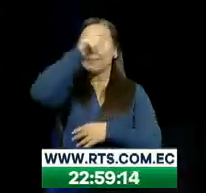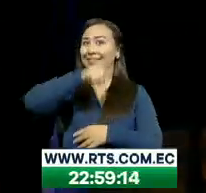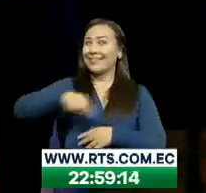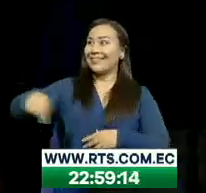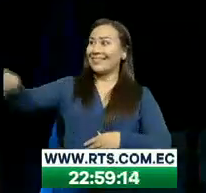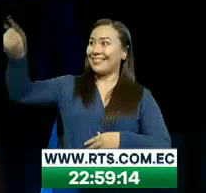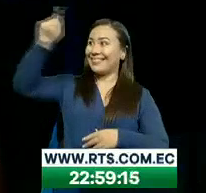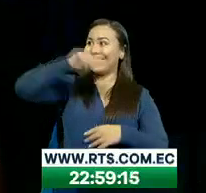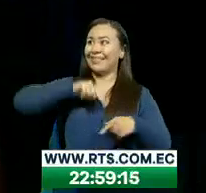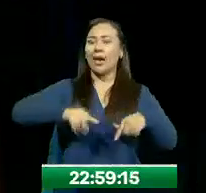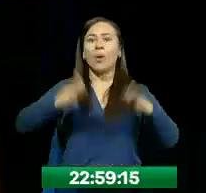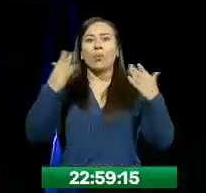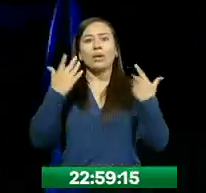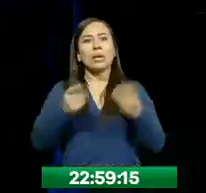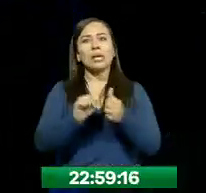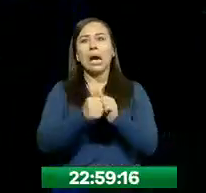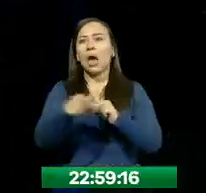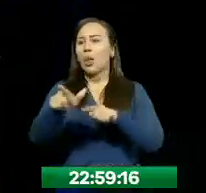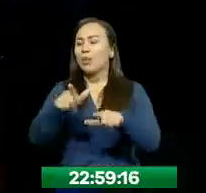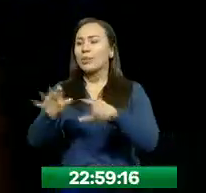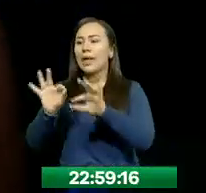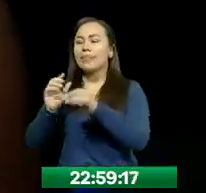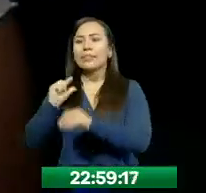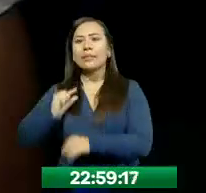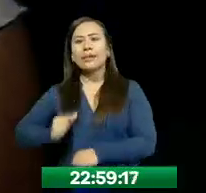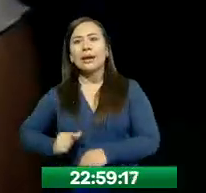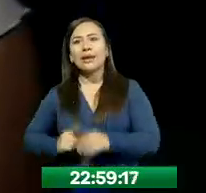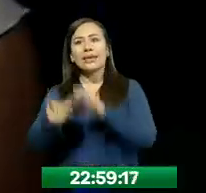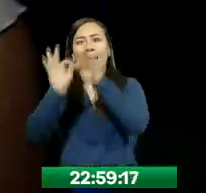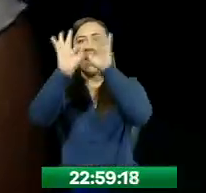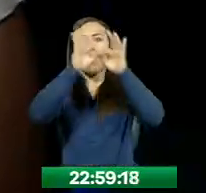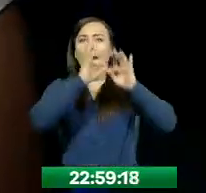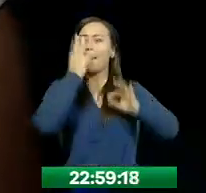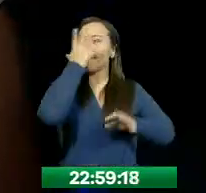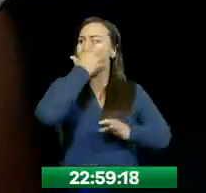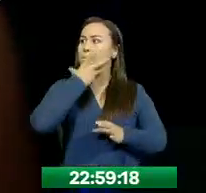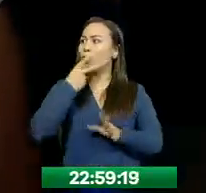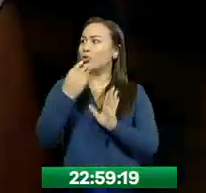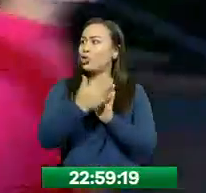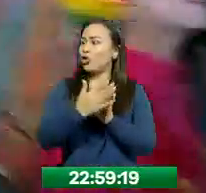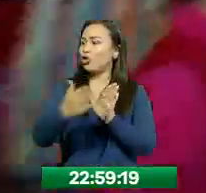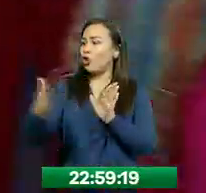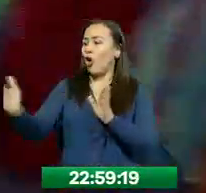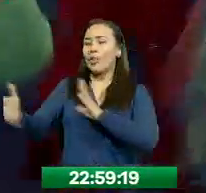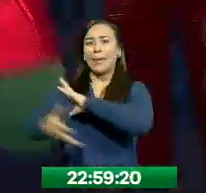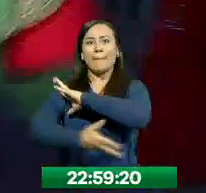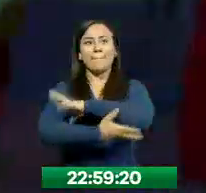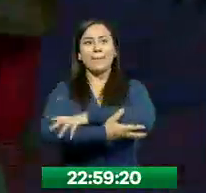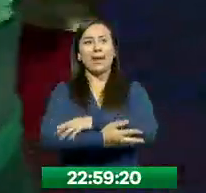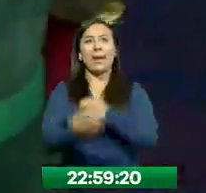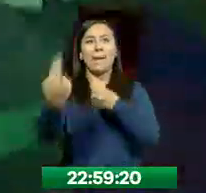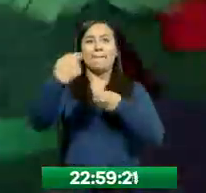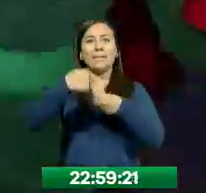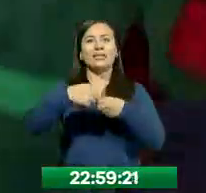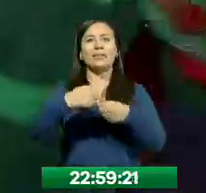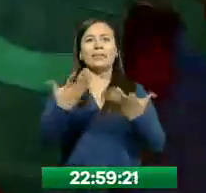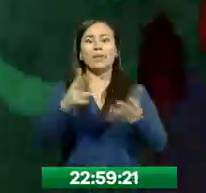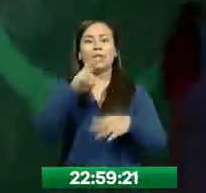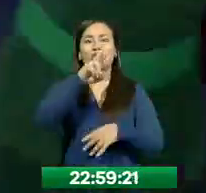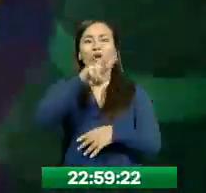emotiva, salimos de la laguna, por el agosto, y caminamos a lo largo de todo el malecón. Aquí participaron